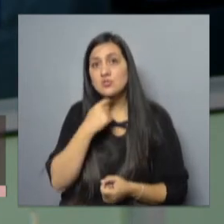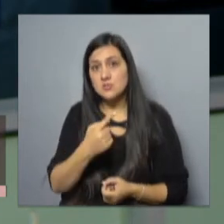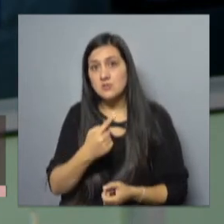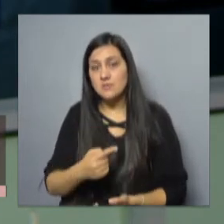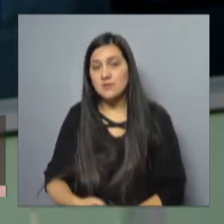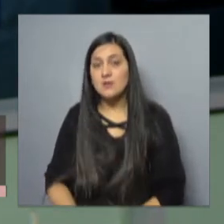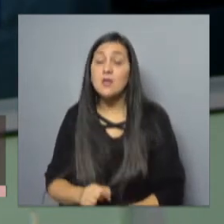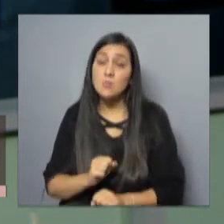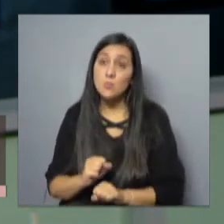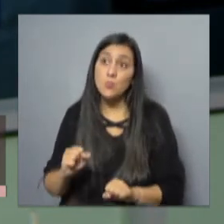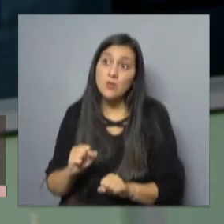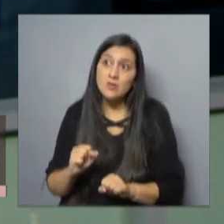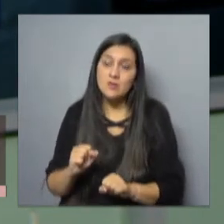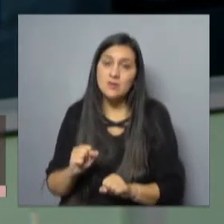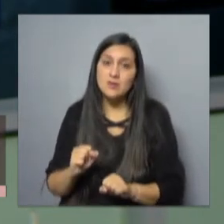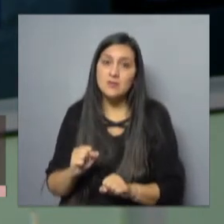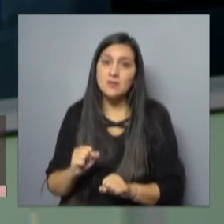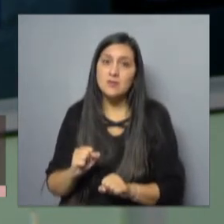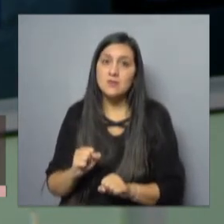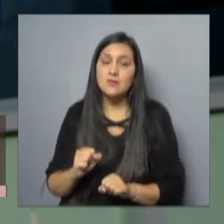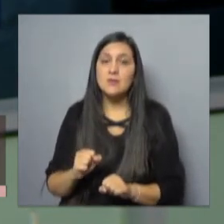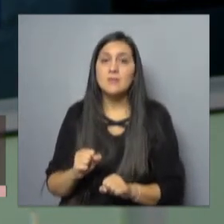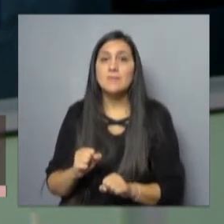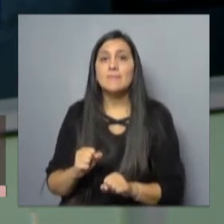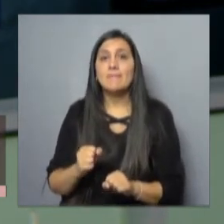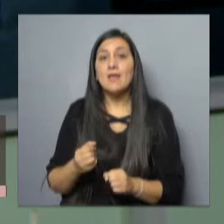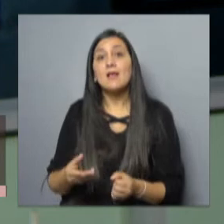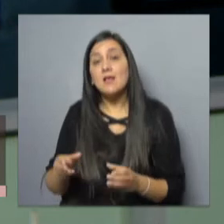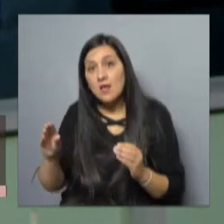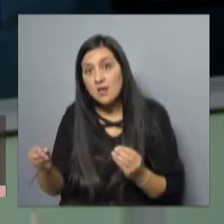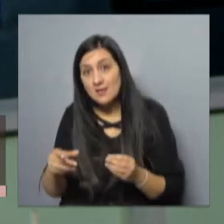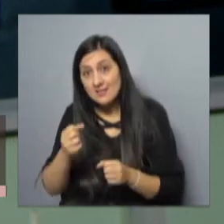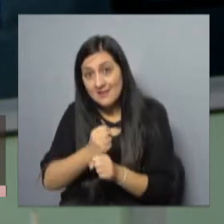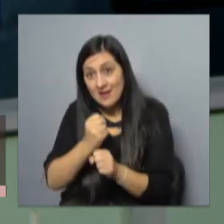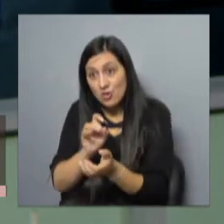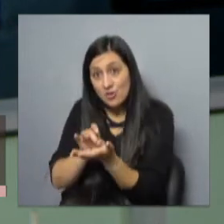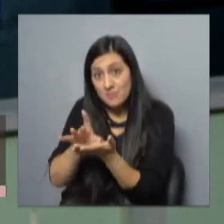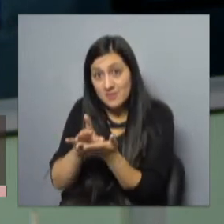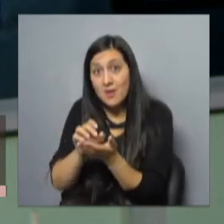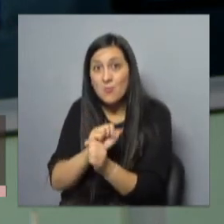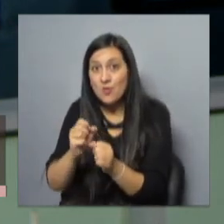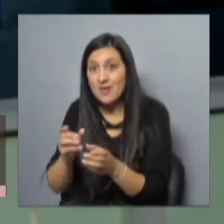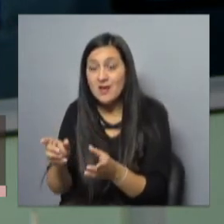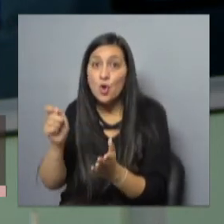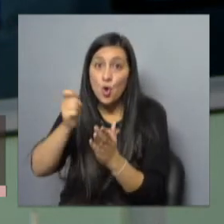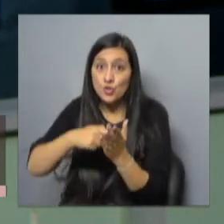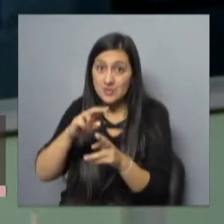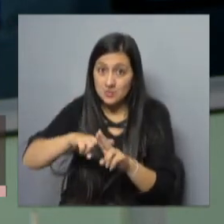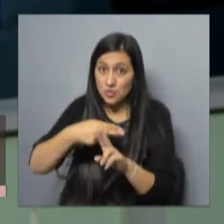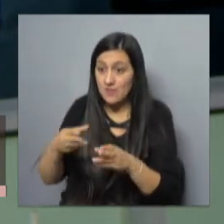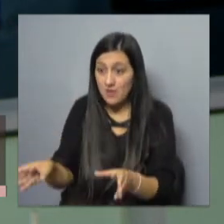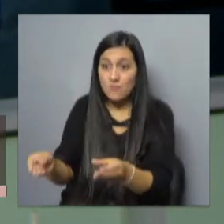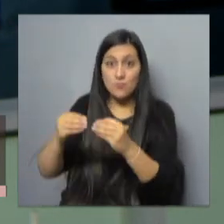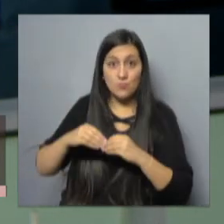puede llegar a provocar incluso la reinstalación del trabajador en caso de un despido en el resto de los temas